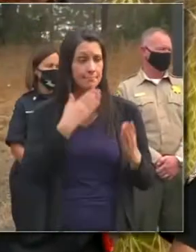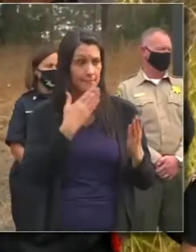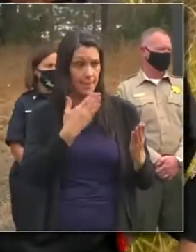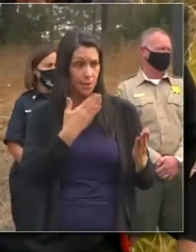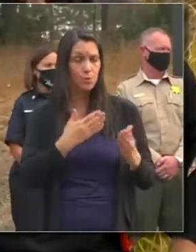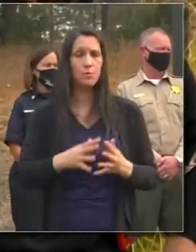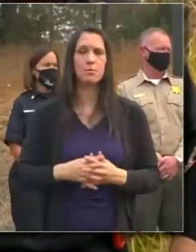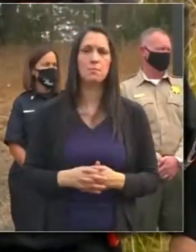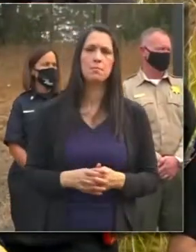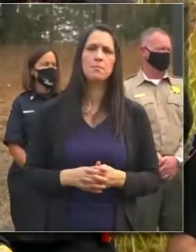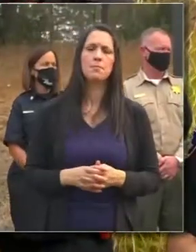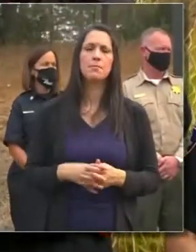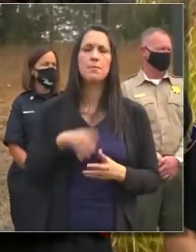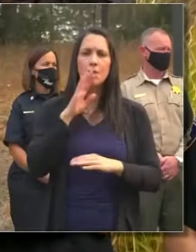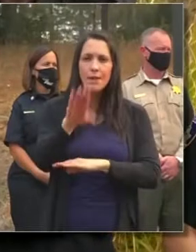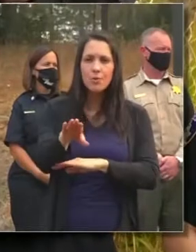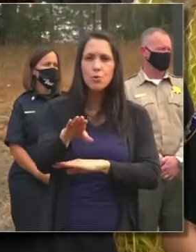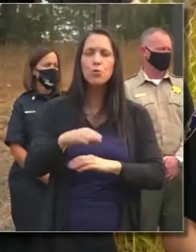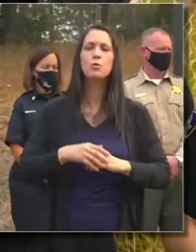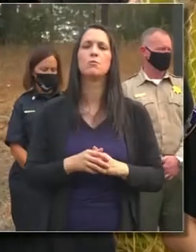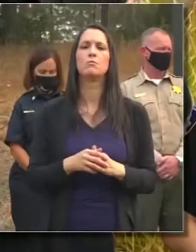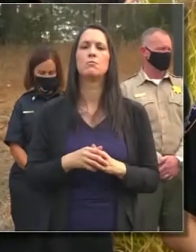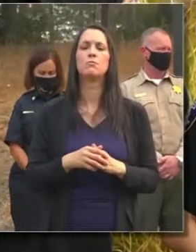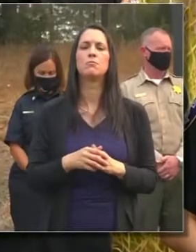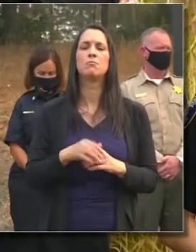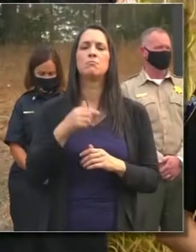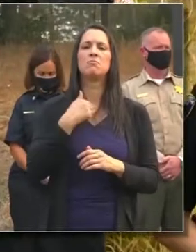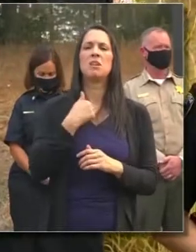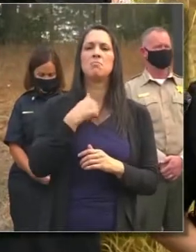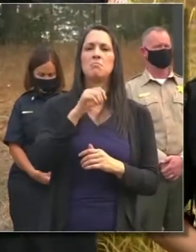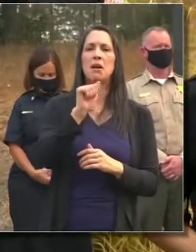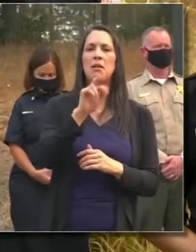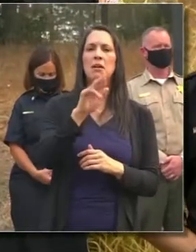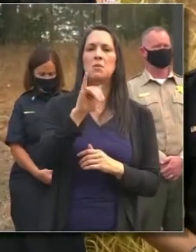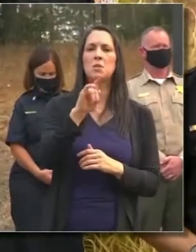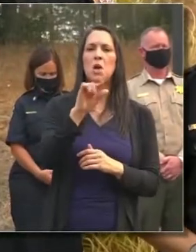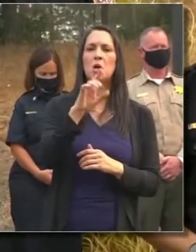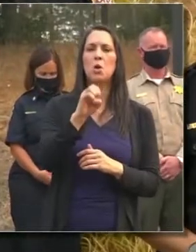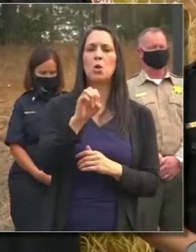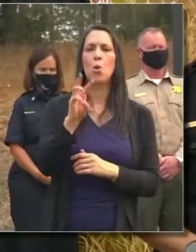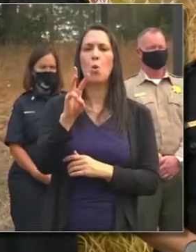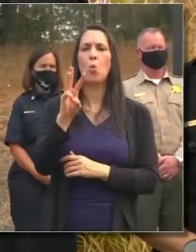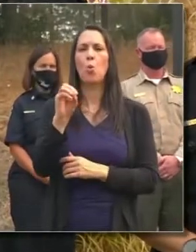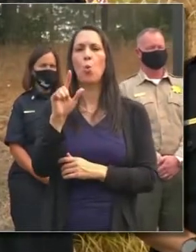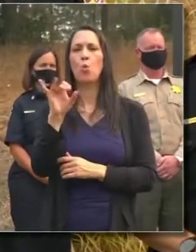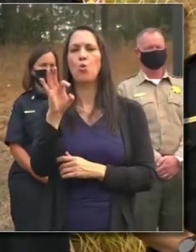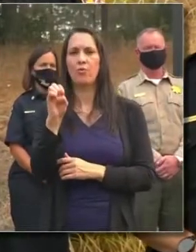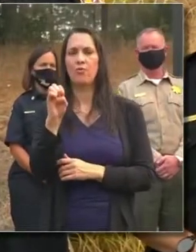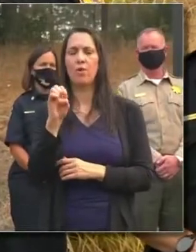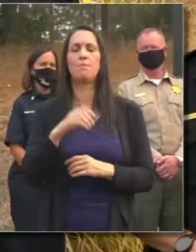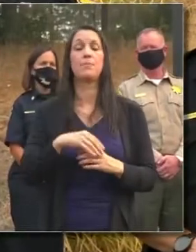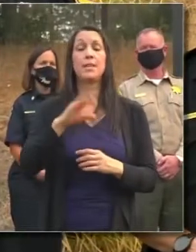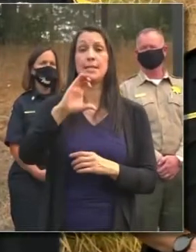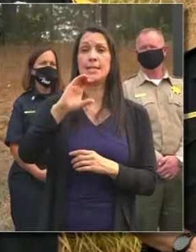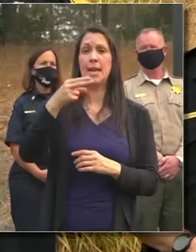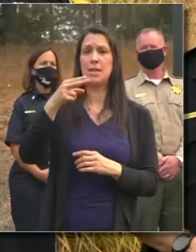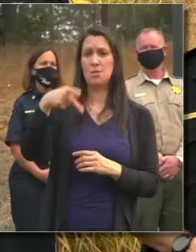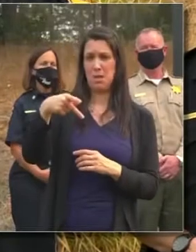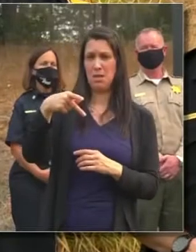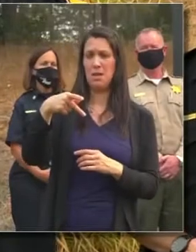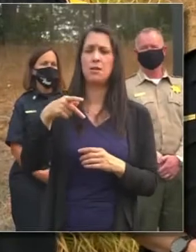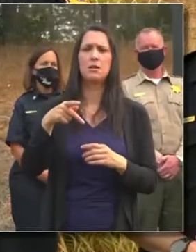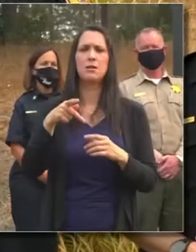gracias ya no son buenas tardes soy aristóteles wolf soy estoy a cargo aquí del condado de sonoma